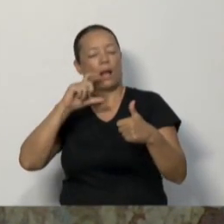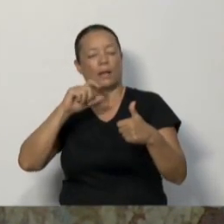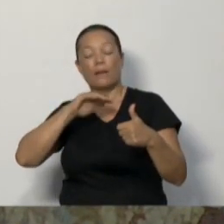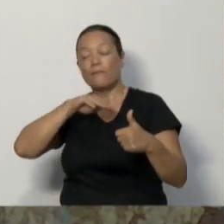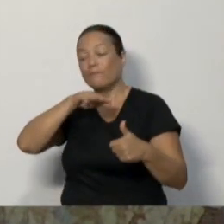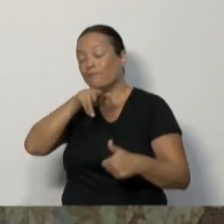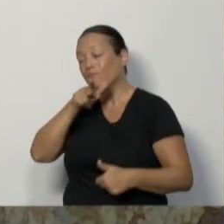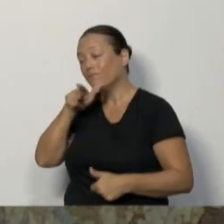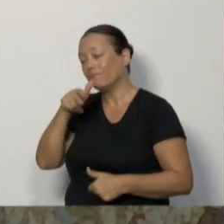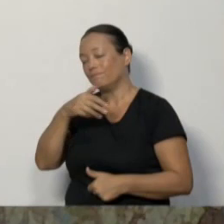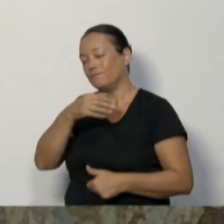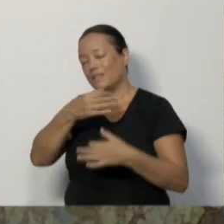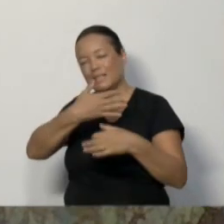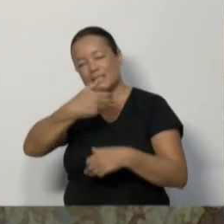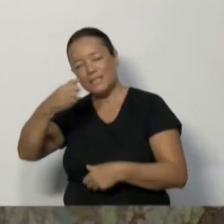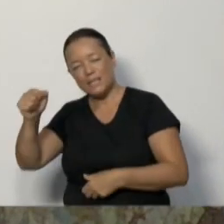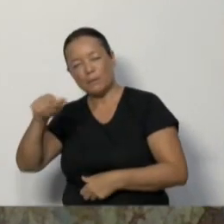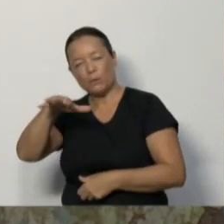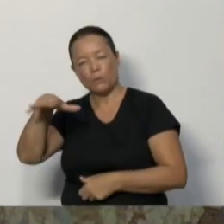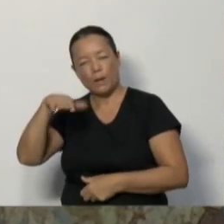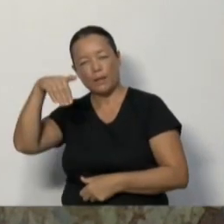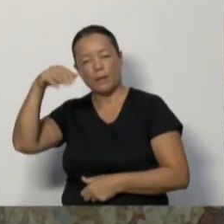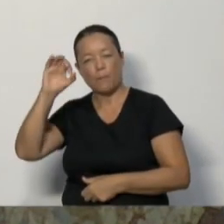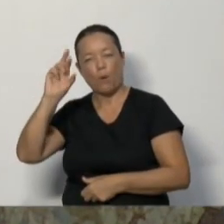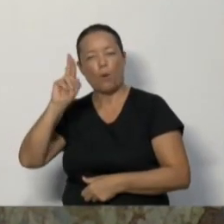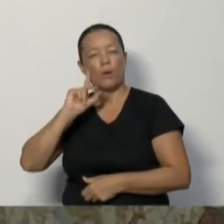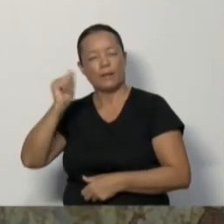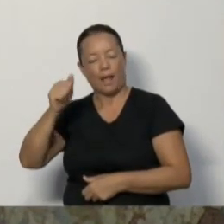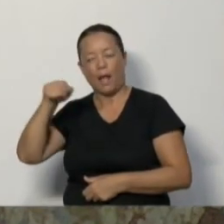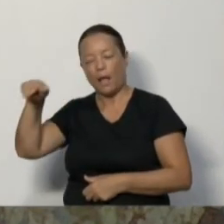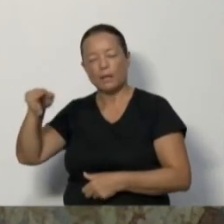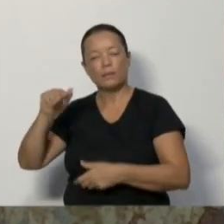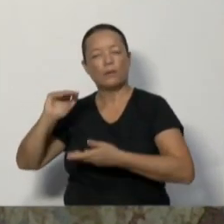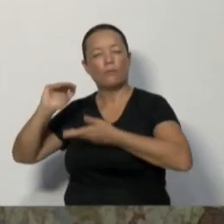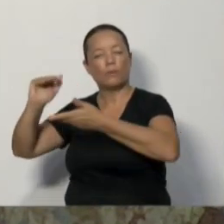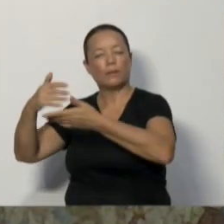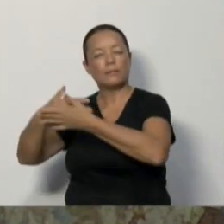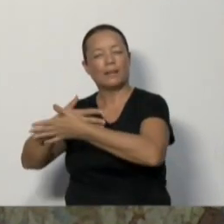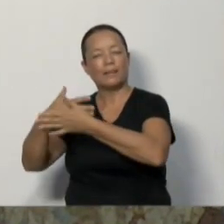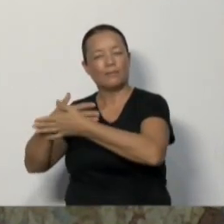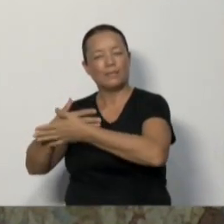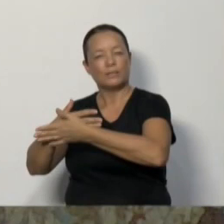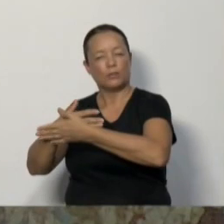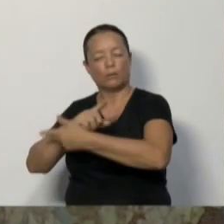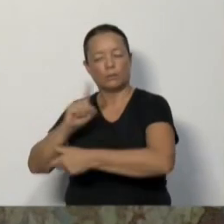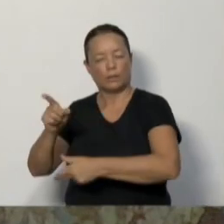de Moria y ofrécelo en holocausto sobre la montaña que yo te